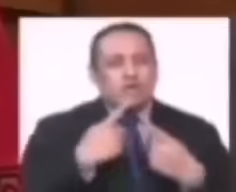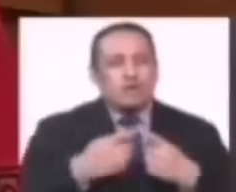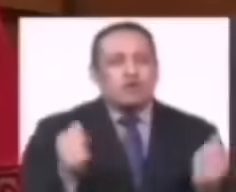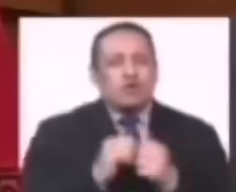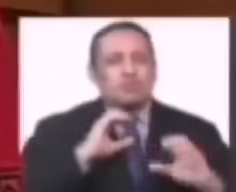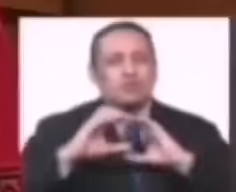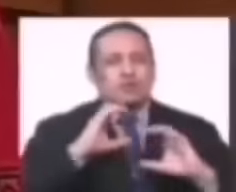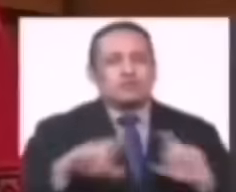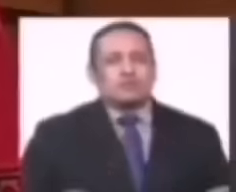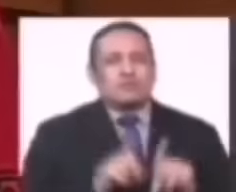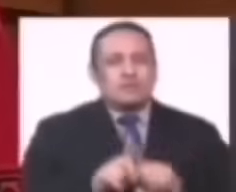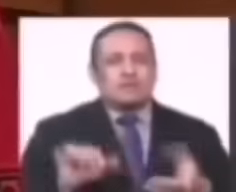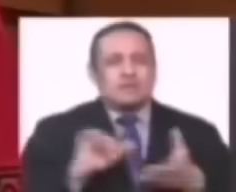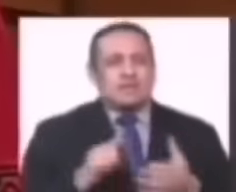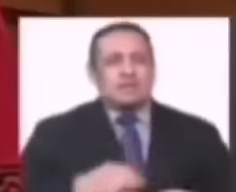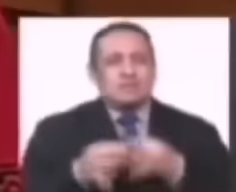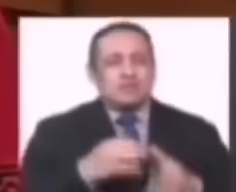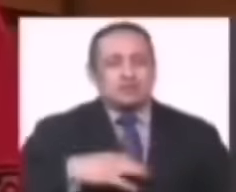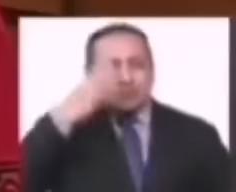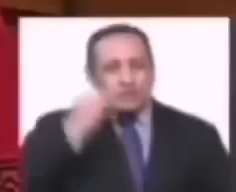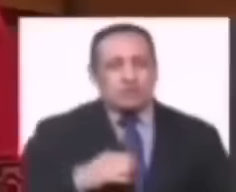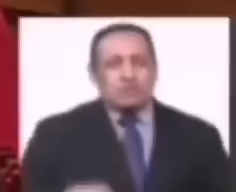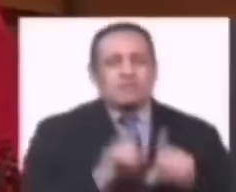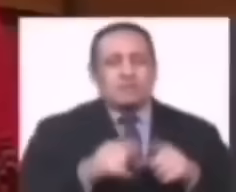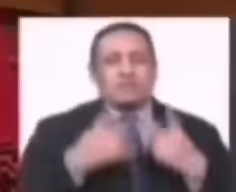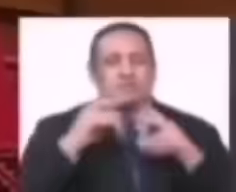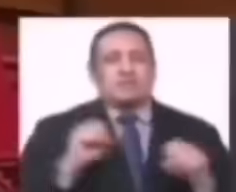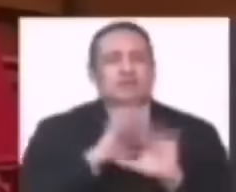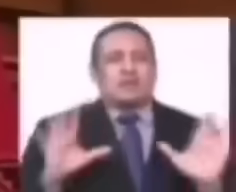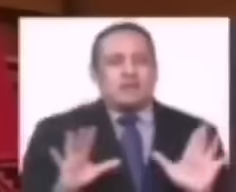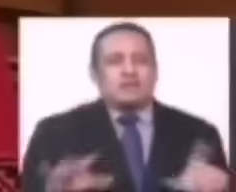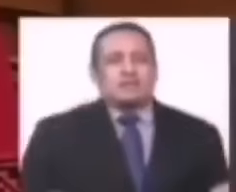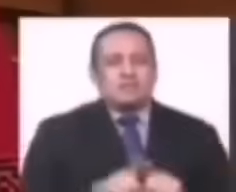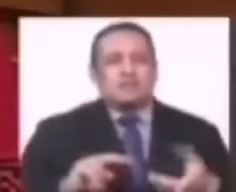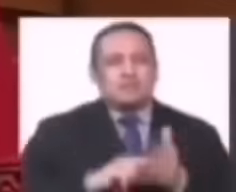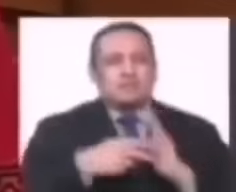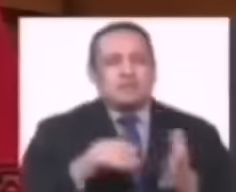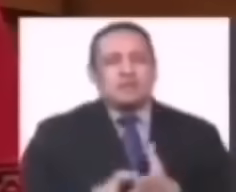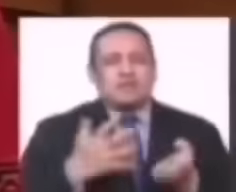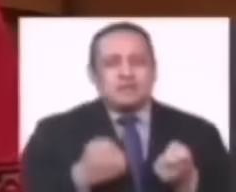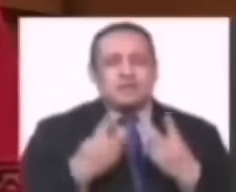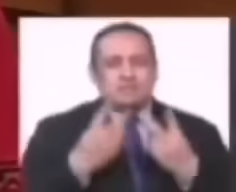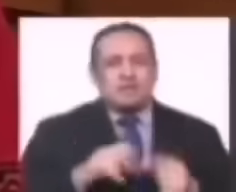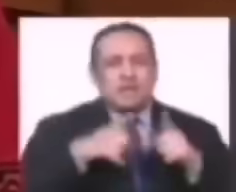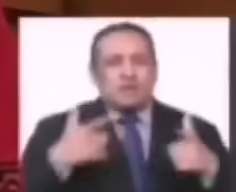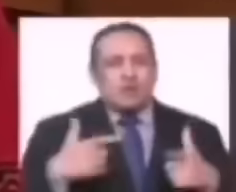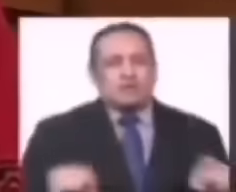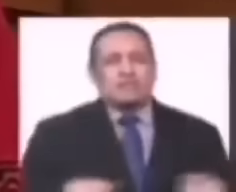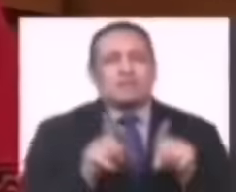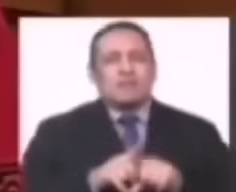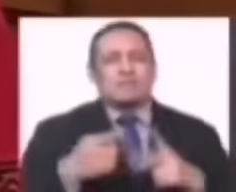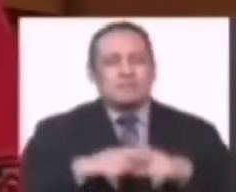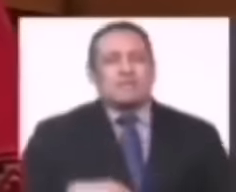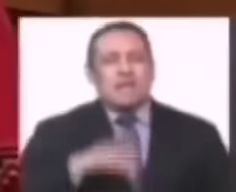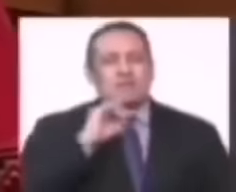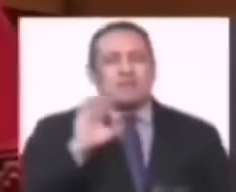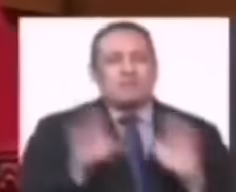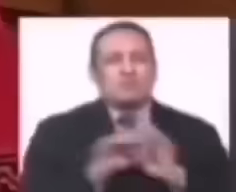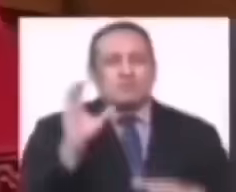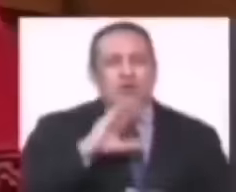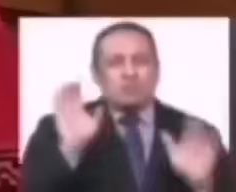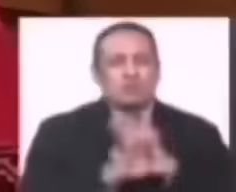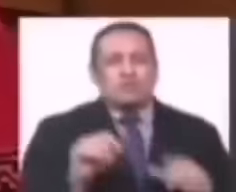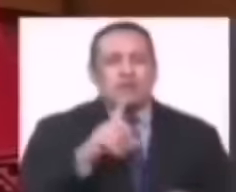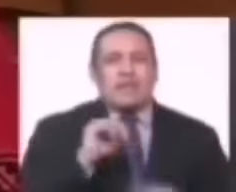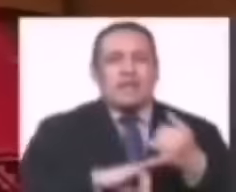comunicación. Entonces creo que hay una mirada más bien sesgada de lo que se intenta reducir lo que es el lenguaje inclusivo para empezar a decir si estamos buscando ser a las,